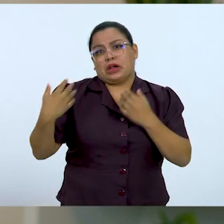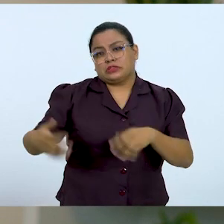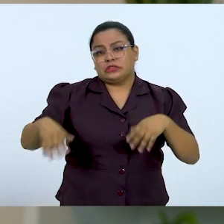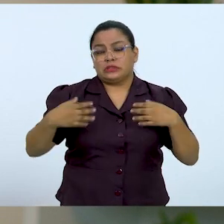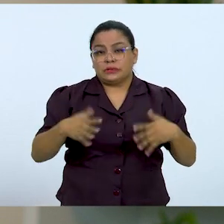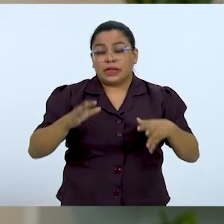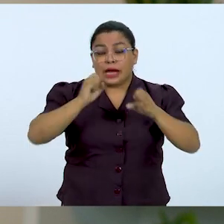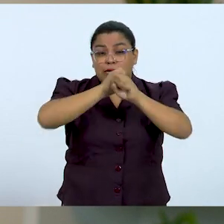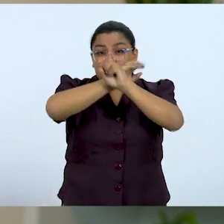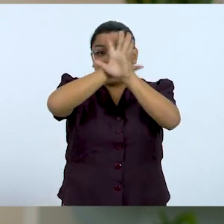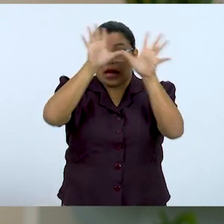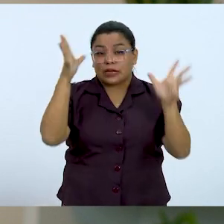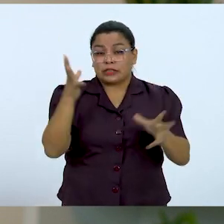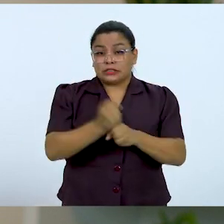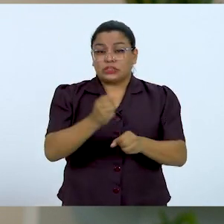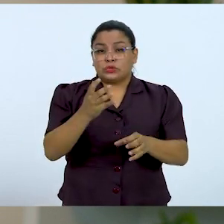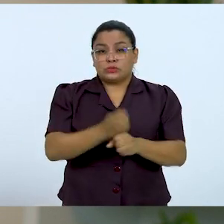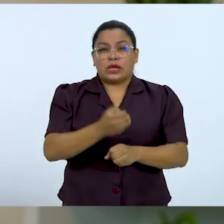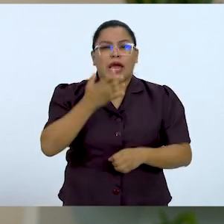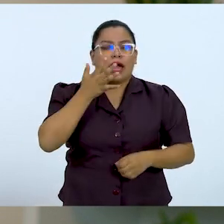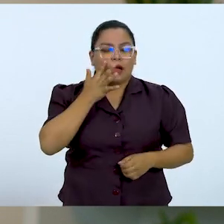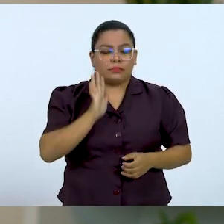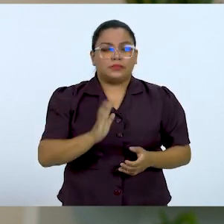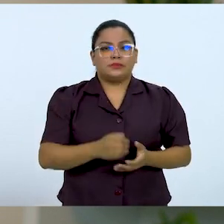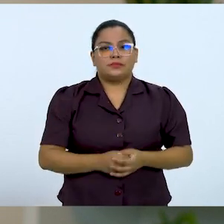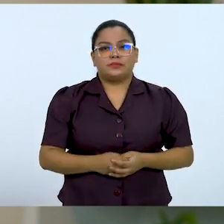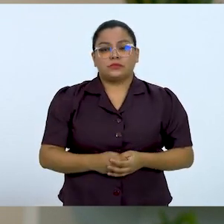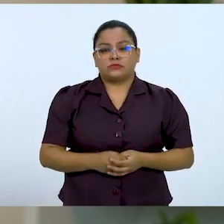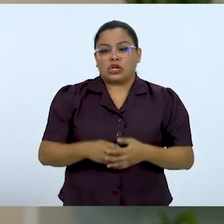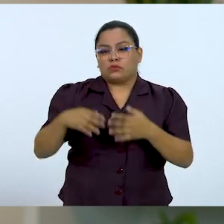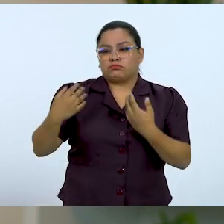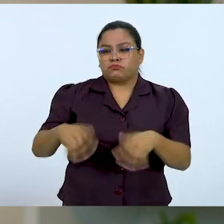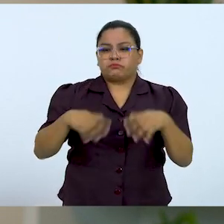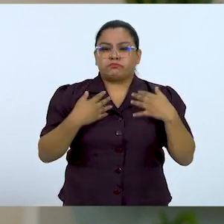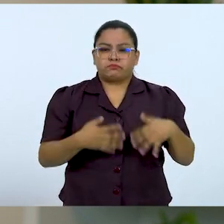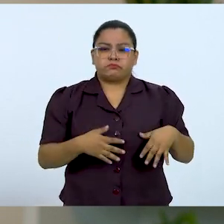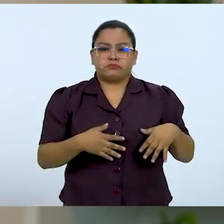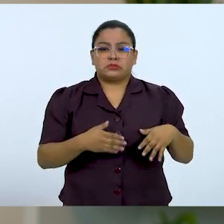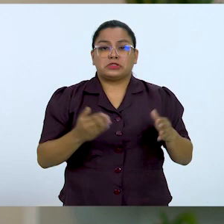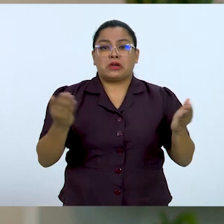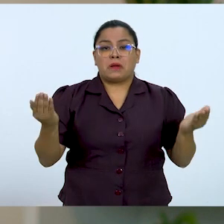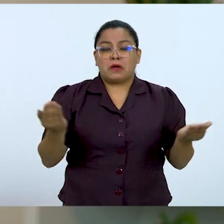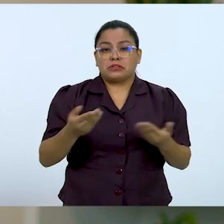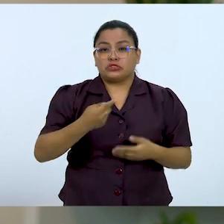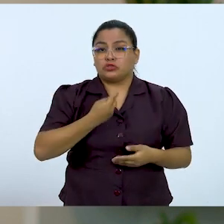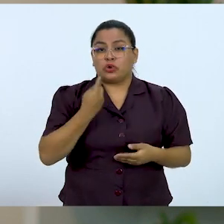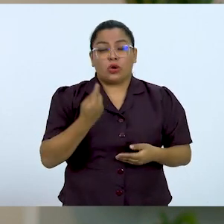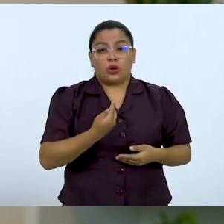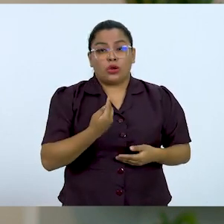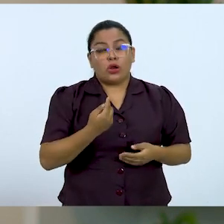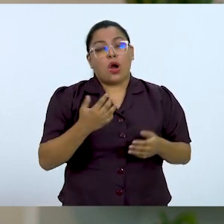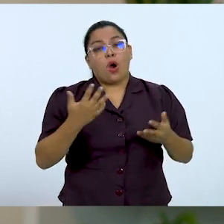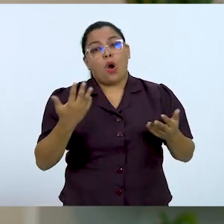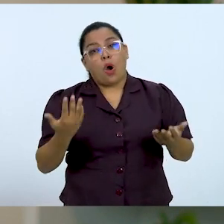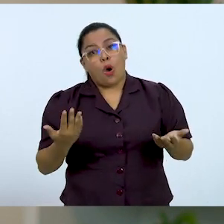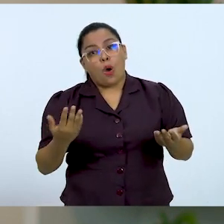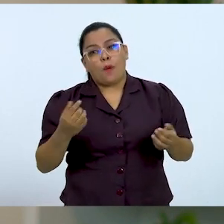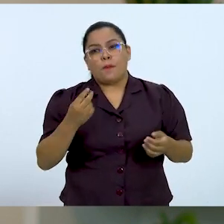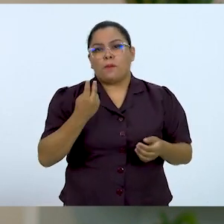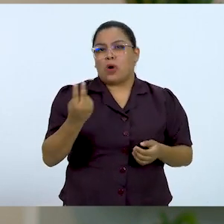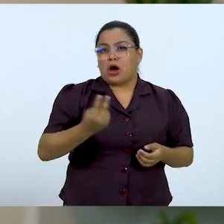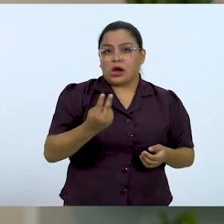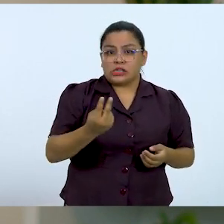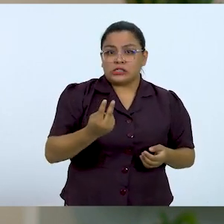forma clara y breve. Por ejemplo, si la actividad se realizará de forma individual o